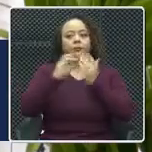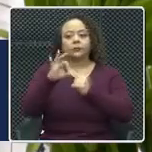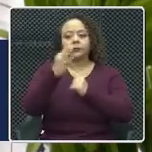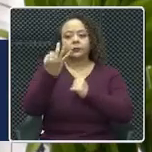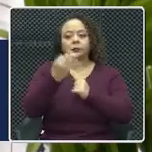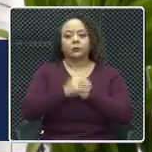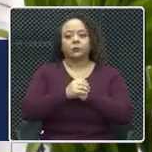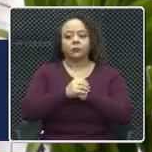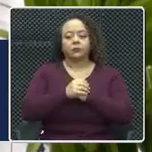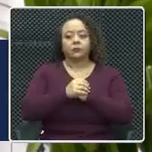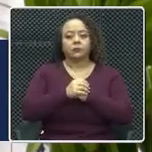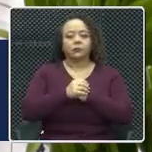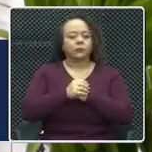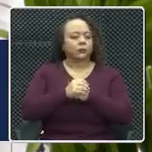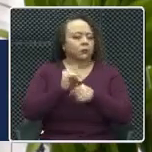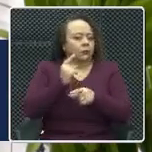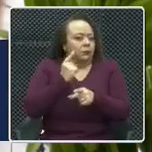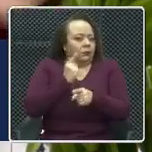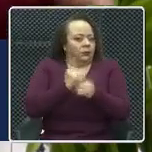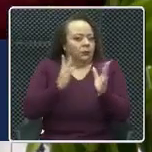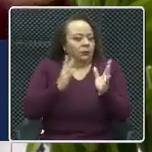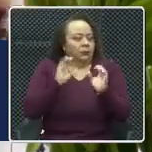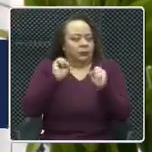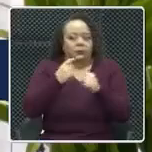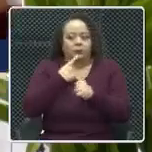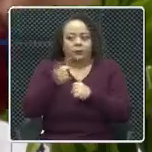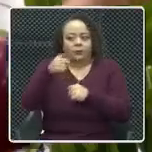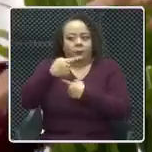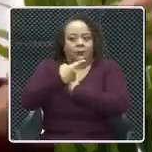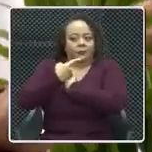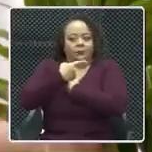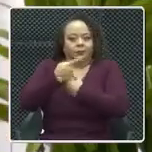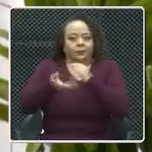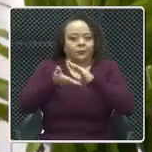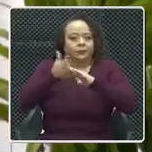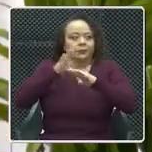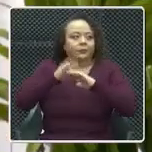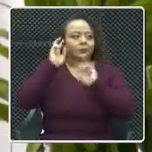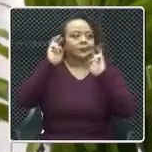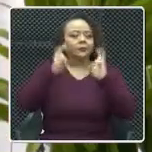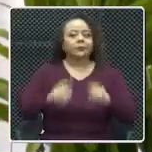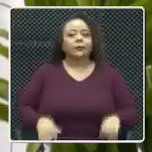forma eficiente, podríamos decir. Ustedes me corrigen, que son las expertas en el tema.